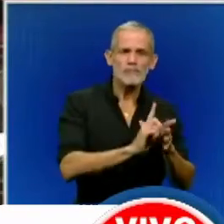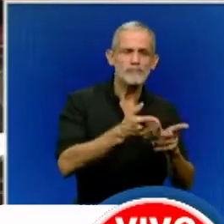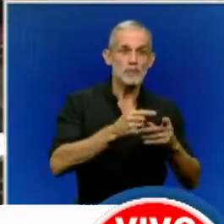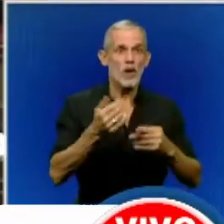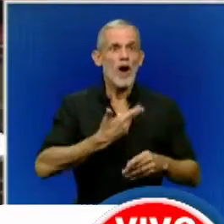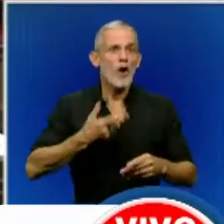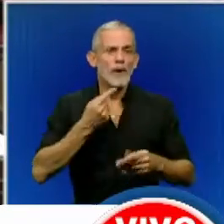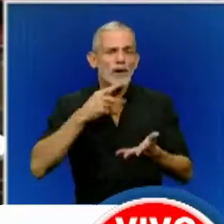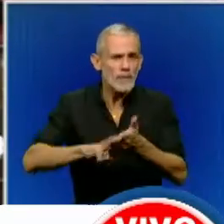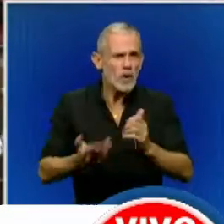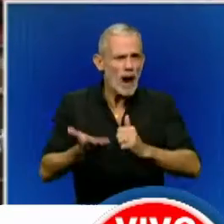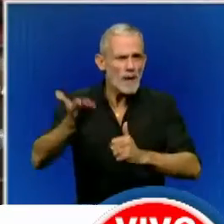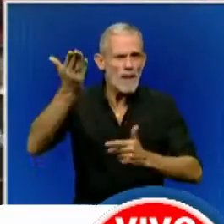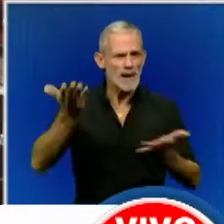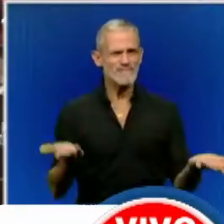seguir aumentando impuestos.